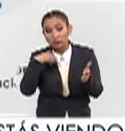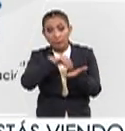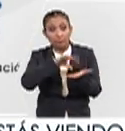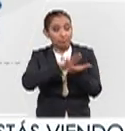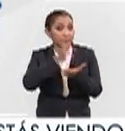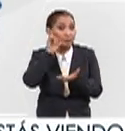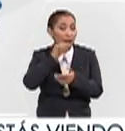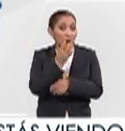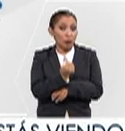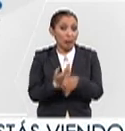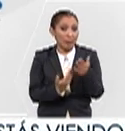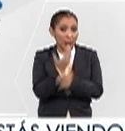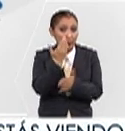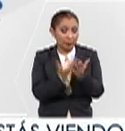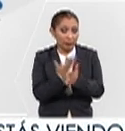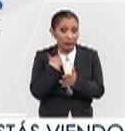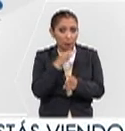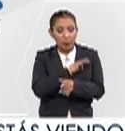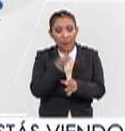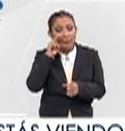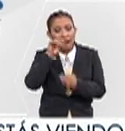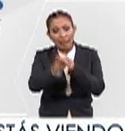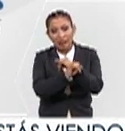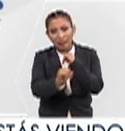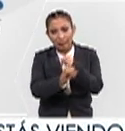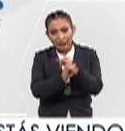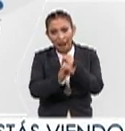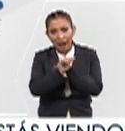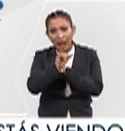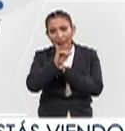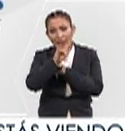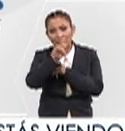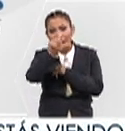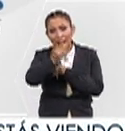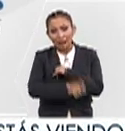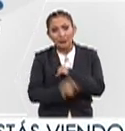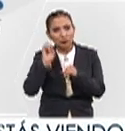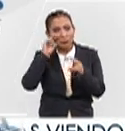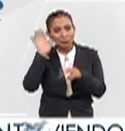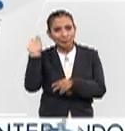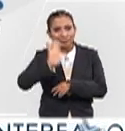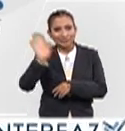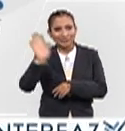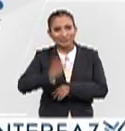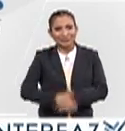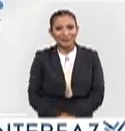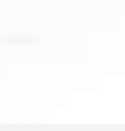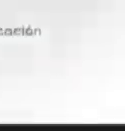una cita mañana a las 9 de la mañana y que nos pueden seguir en redes sociales AYED MX. Así es, hasta luego.